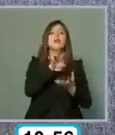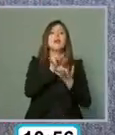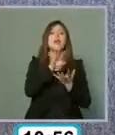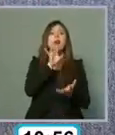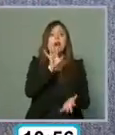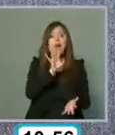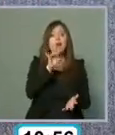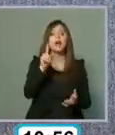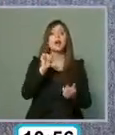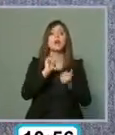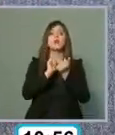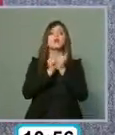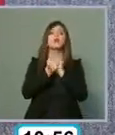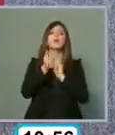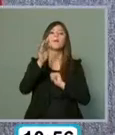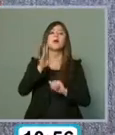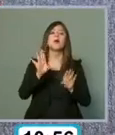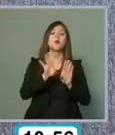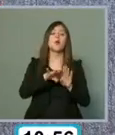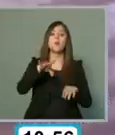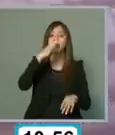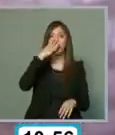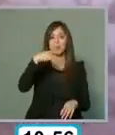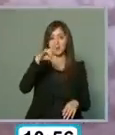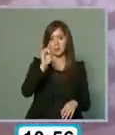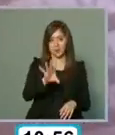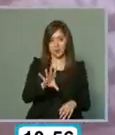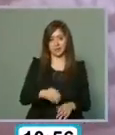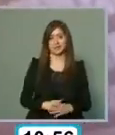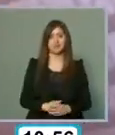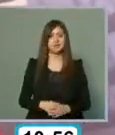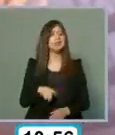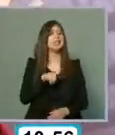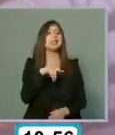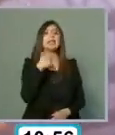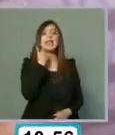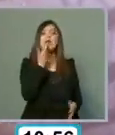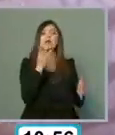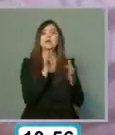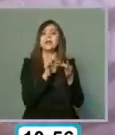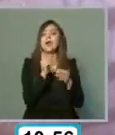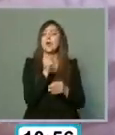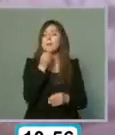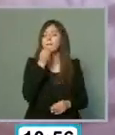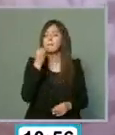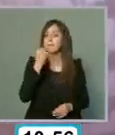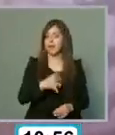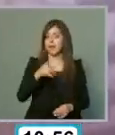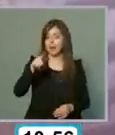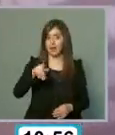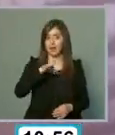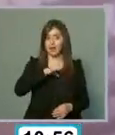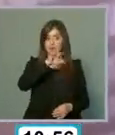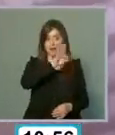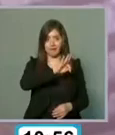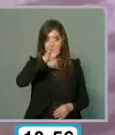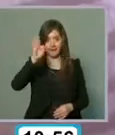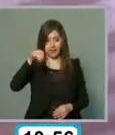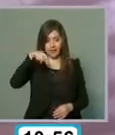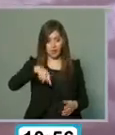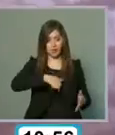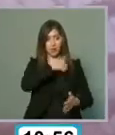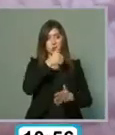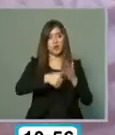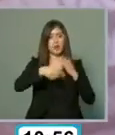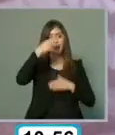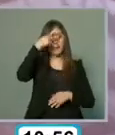la magia. Oye, y déjame Cuéntame. comentarte rapidísimo algo súper padre. Ujú. Tenemos fechas en la Ciudad de México en septiembre. increíble. ¿Qué